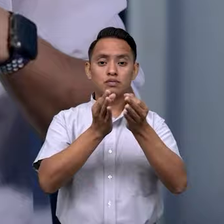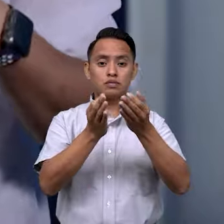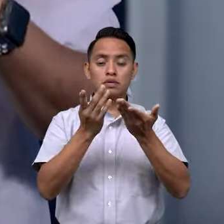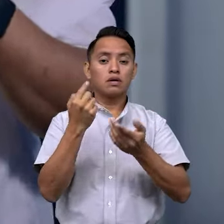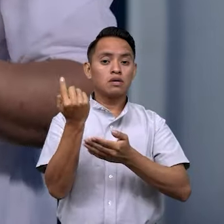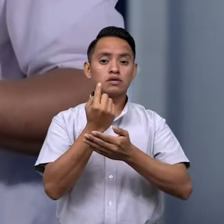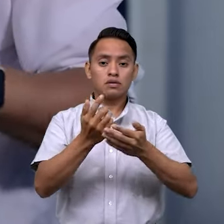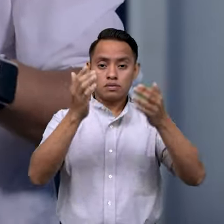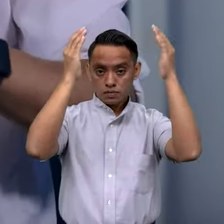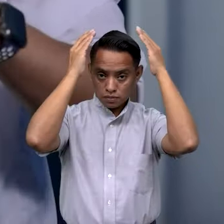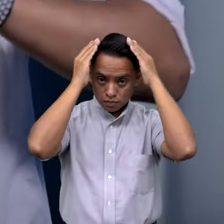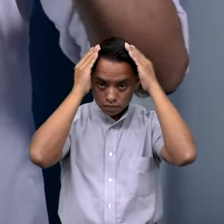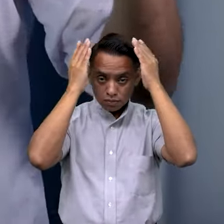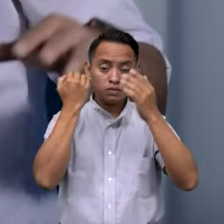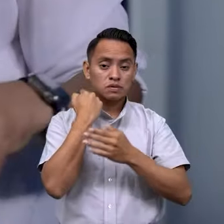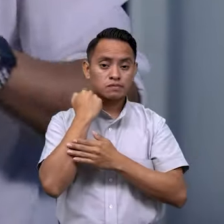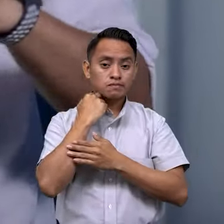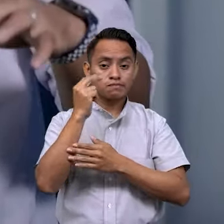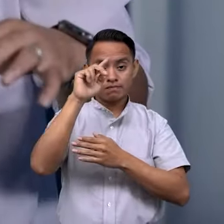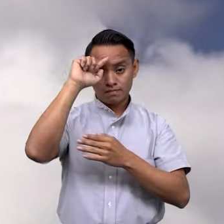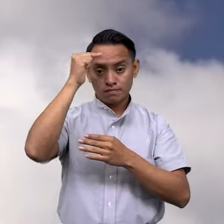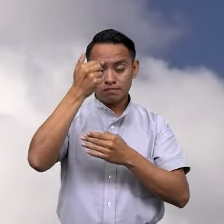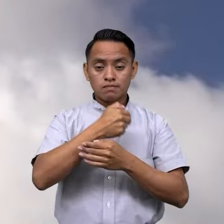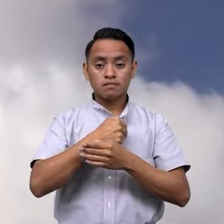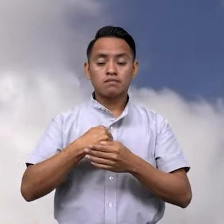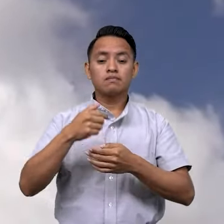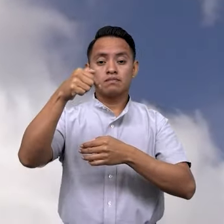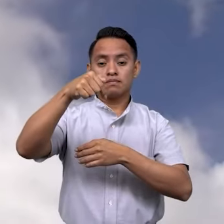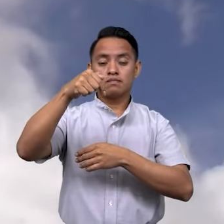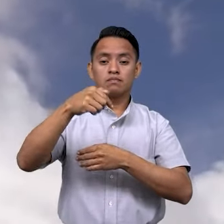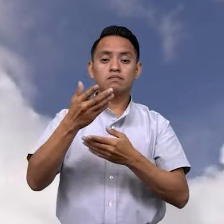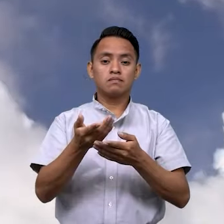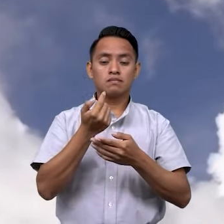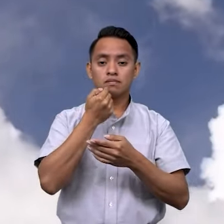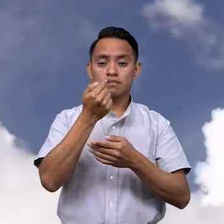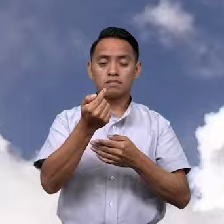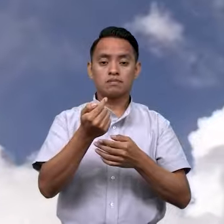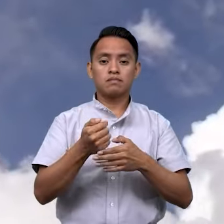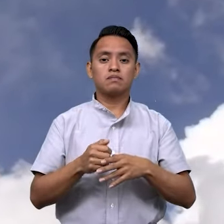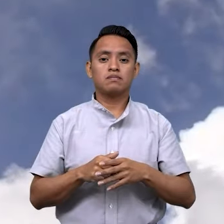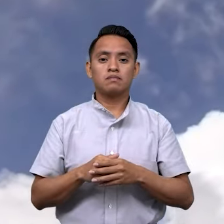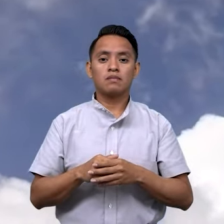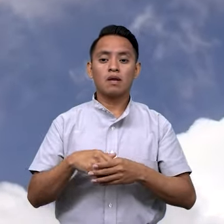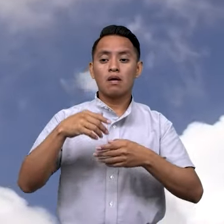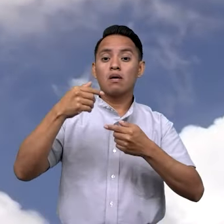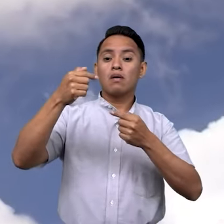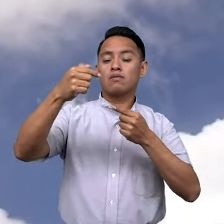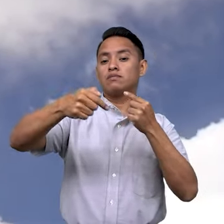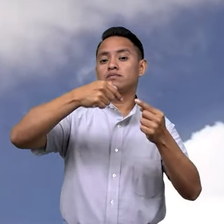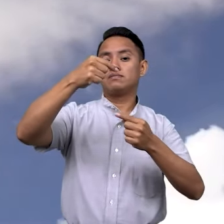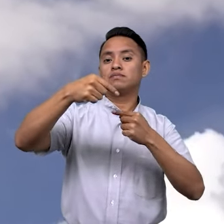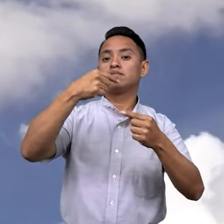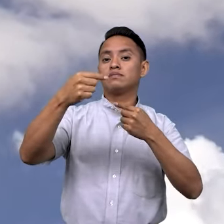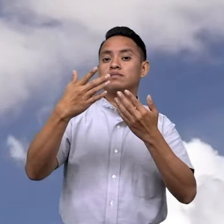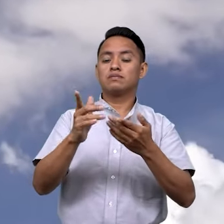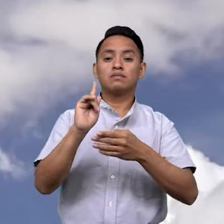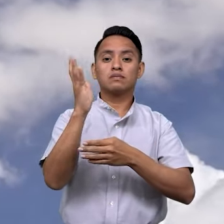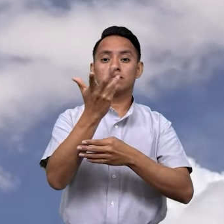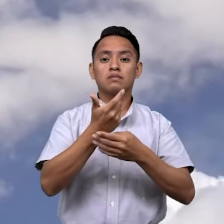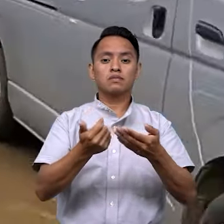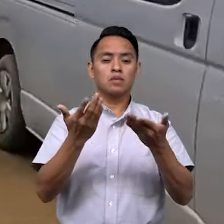simulacro que hace el gobierno para el bienestar del pueblo. Hoy en día, si nosotros les decimos viene una tormenta, todos nos ponemos en la